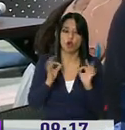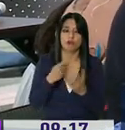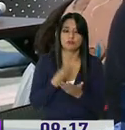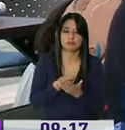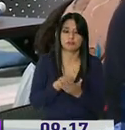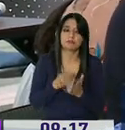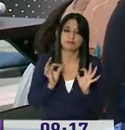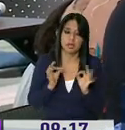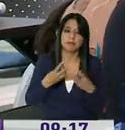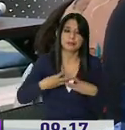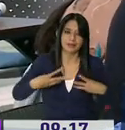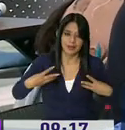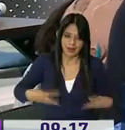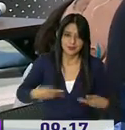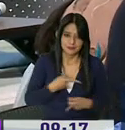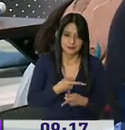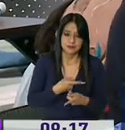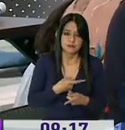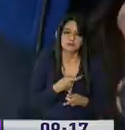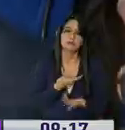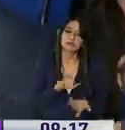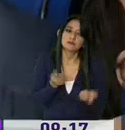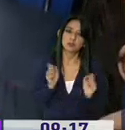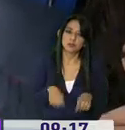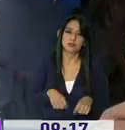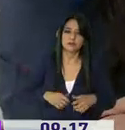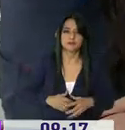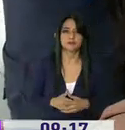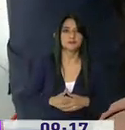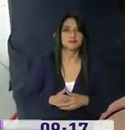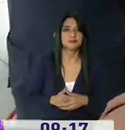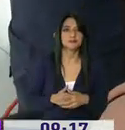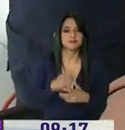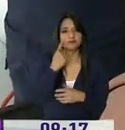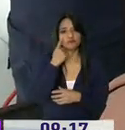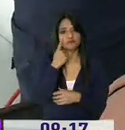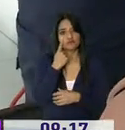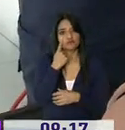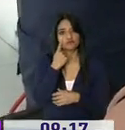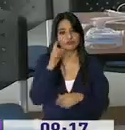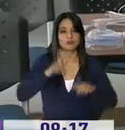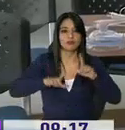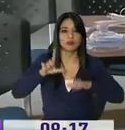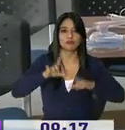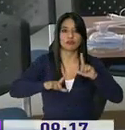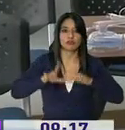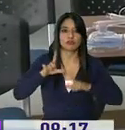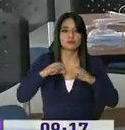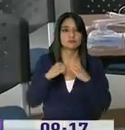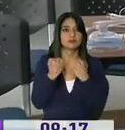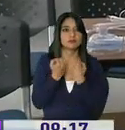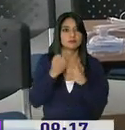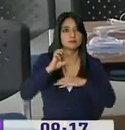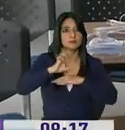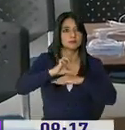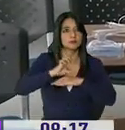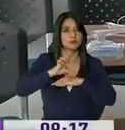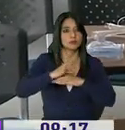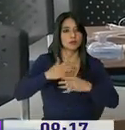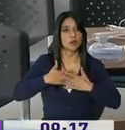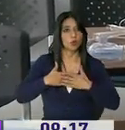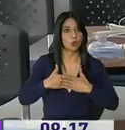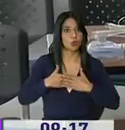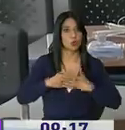materiales sean adquiribles. Las pruebas que se realizan en los laboratorios de la Sociedad Ecuatoriana de